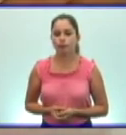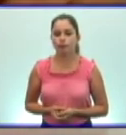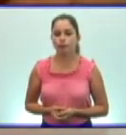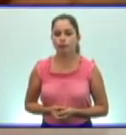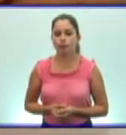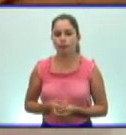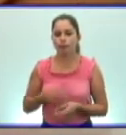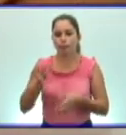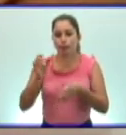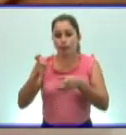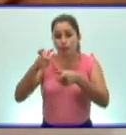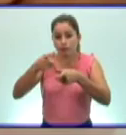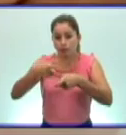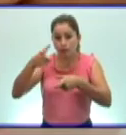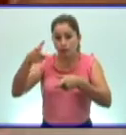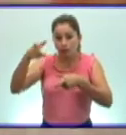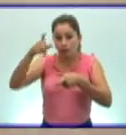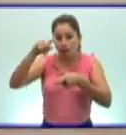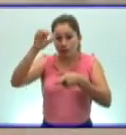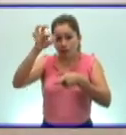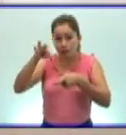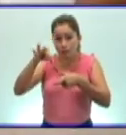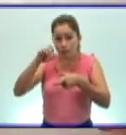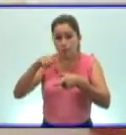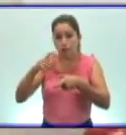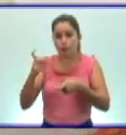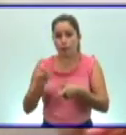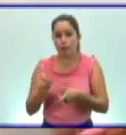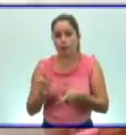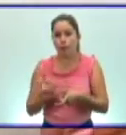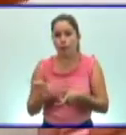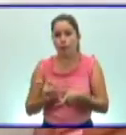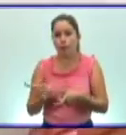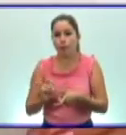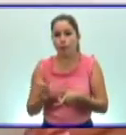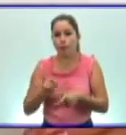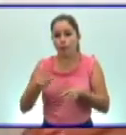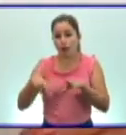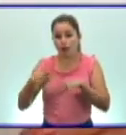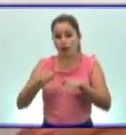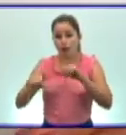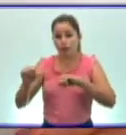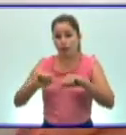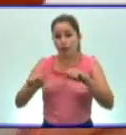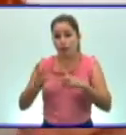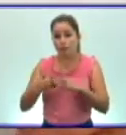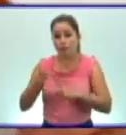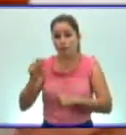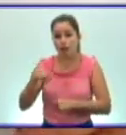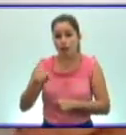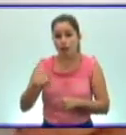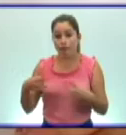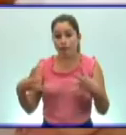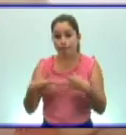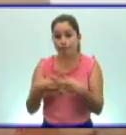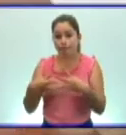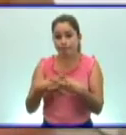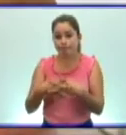Tapamos el matraz y agitamos la disolución para que ésta se haga uniforme.